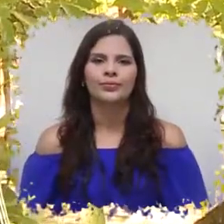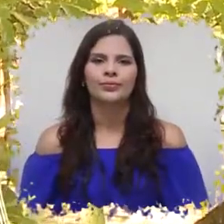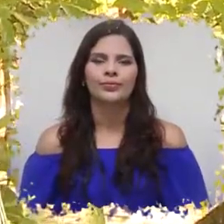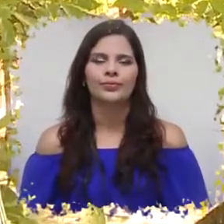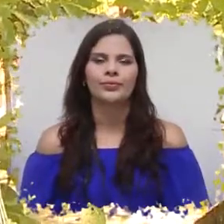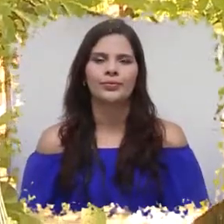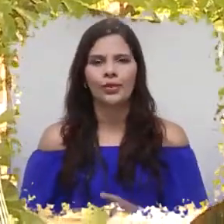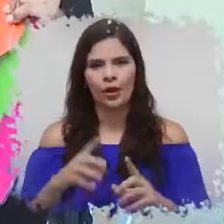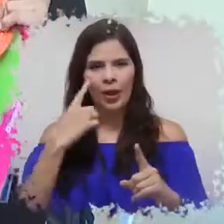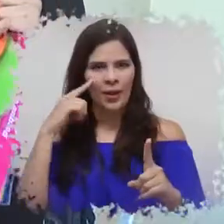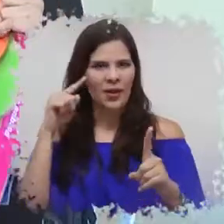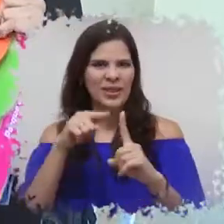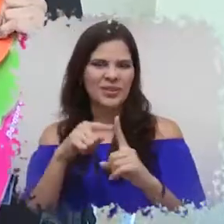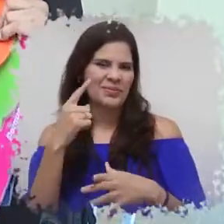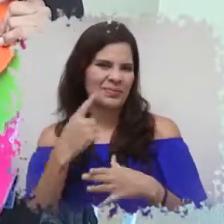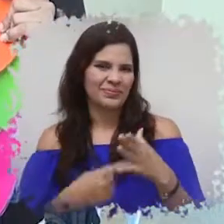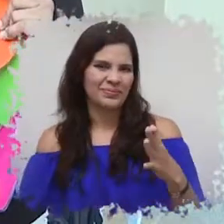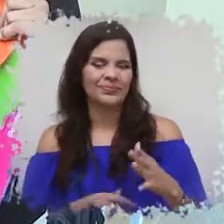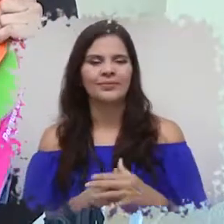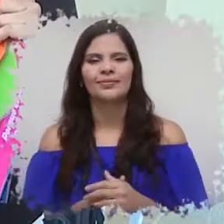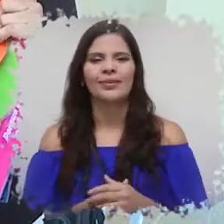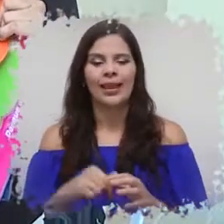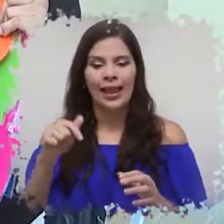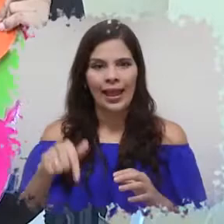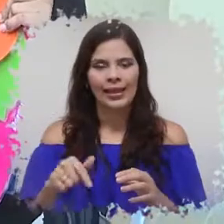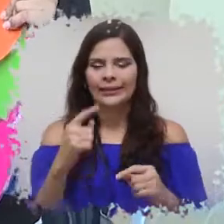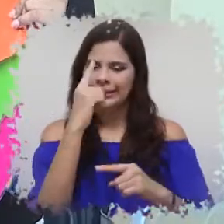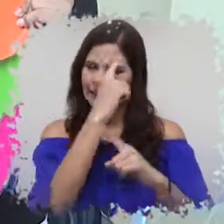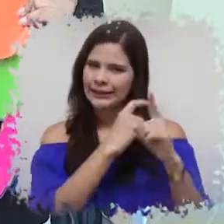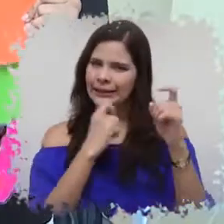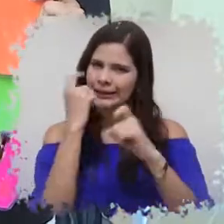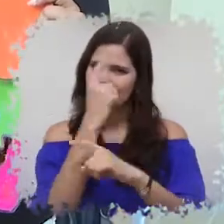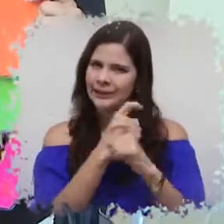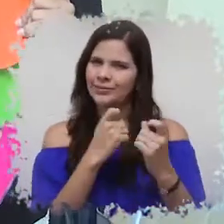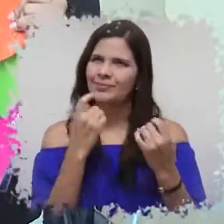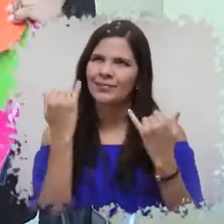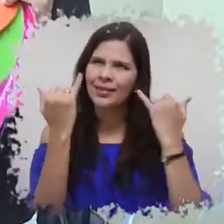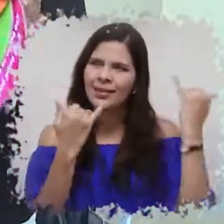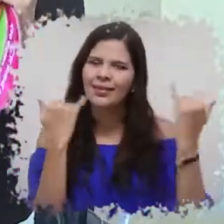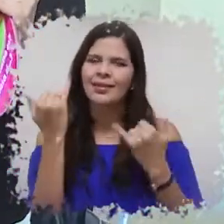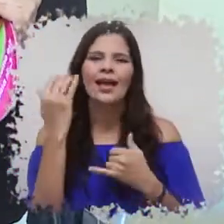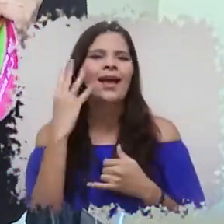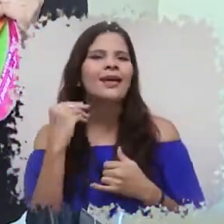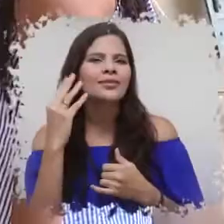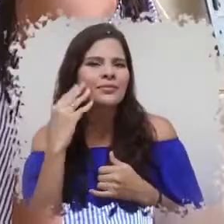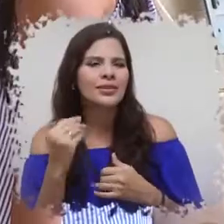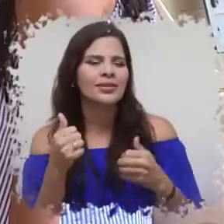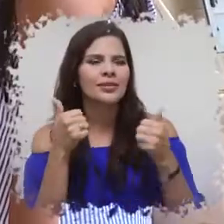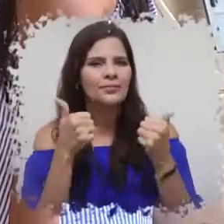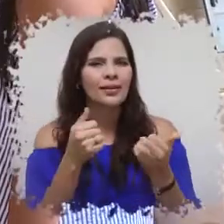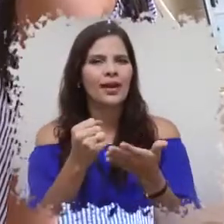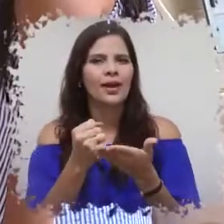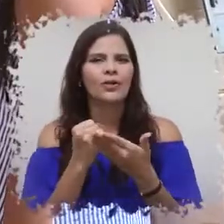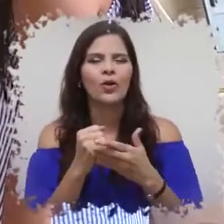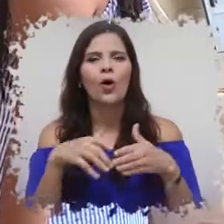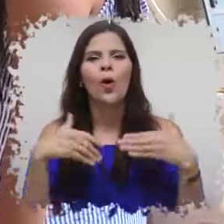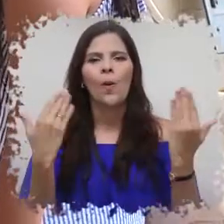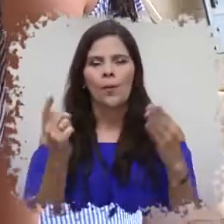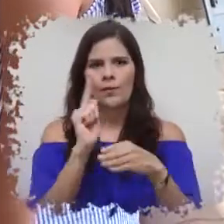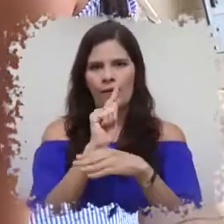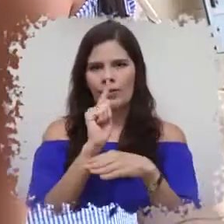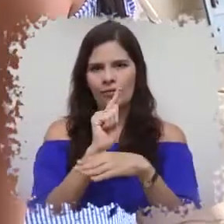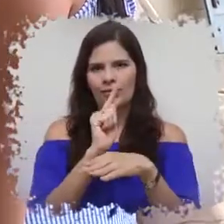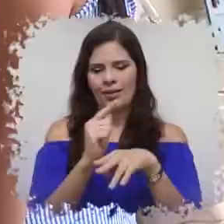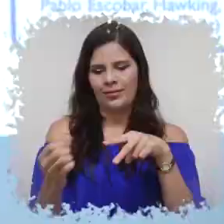en el enfoque de competencias. Uno de los propósitos de este evento fue el de institucionalizar un espacio de reflexión en aras de aportar